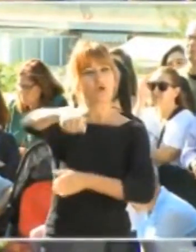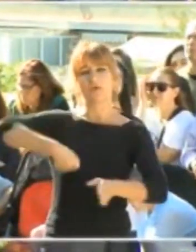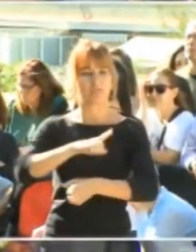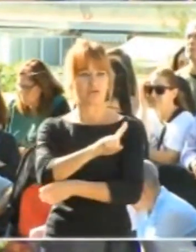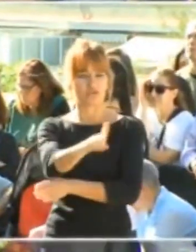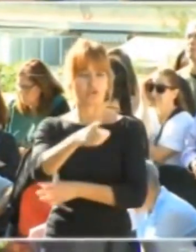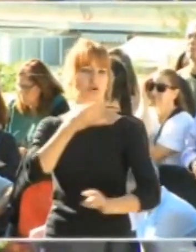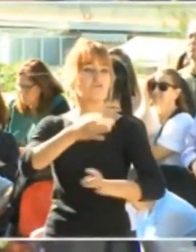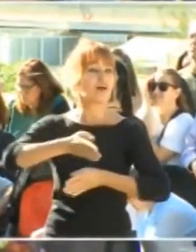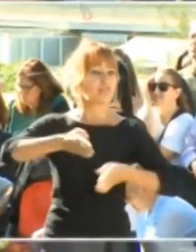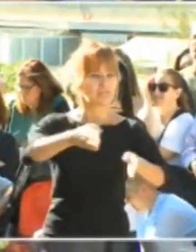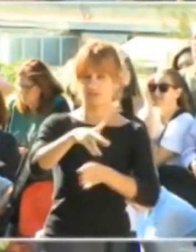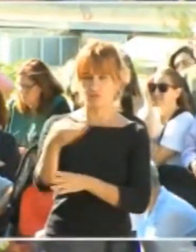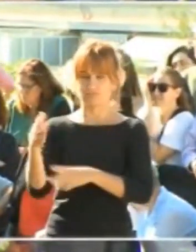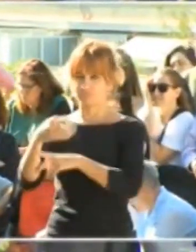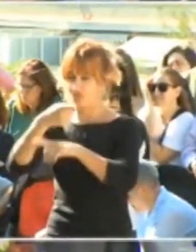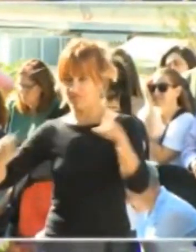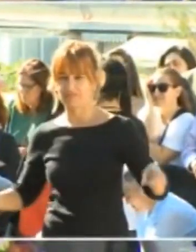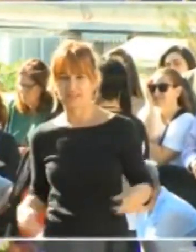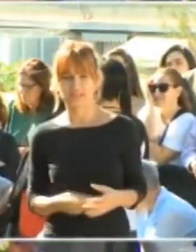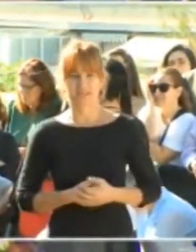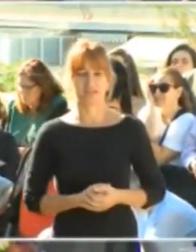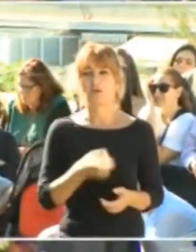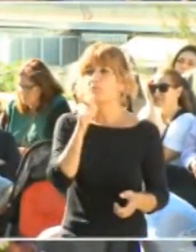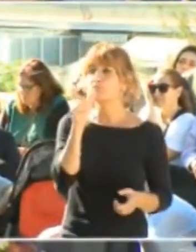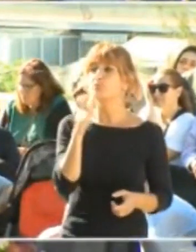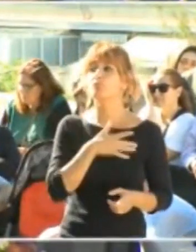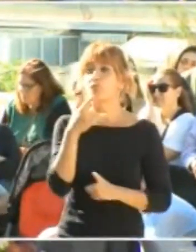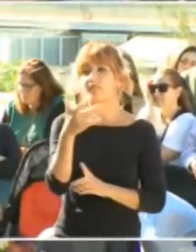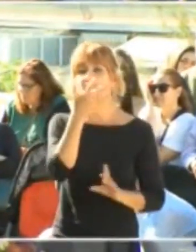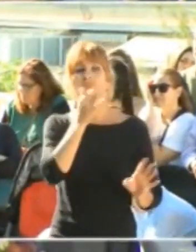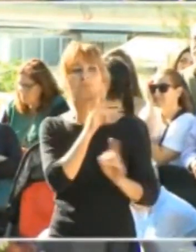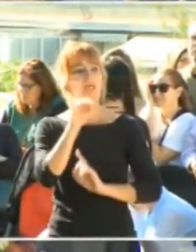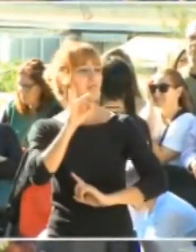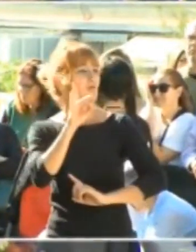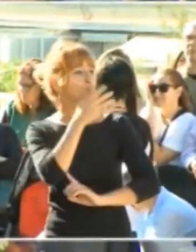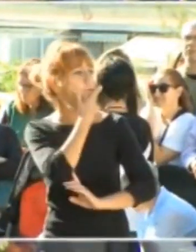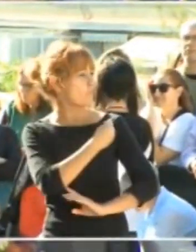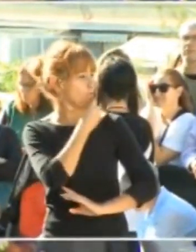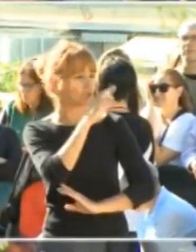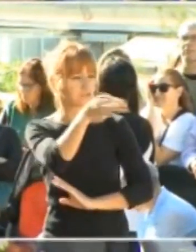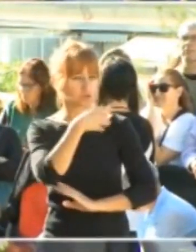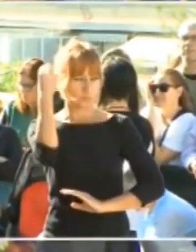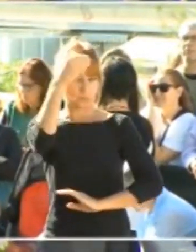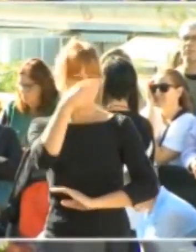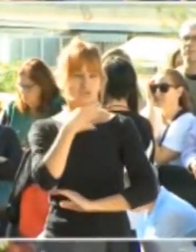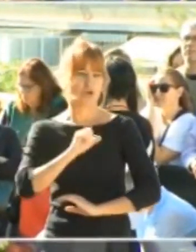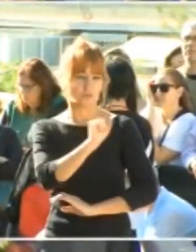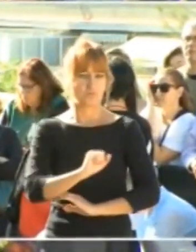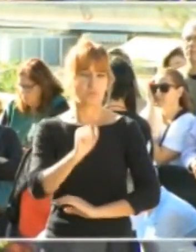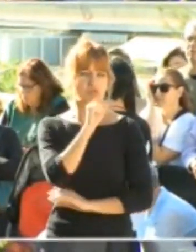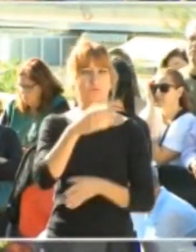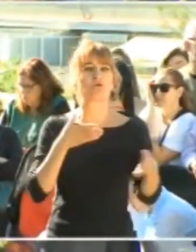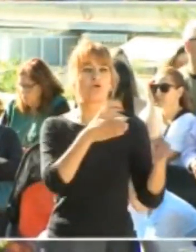fácil la palabra puede sonar muy bonita y yo creo que es hermosa pero no es un